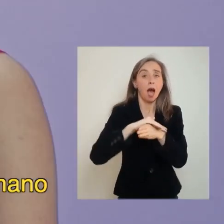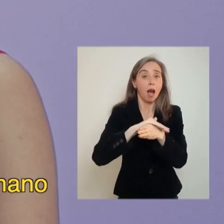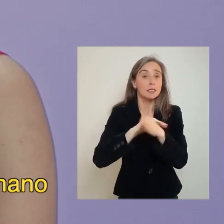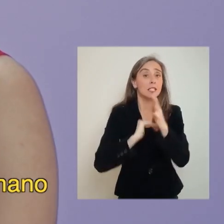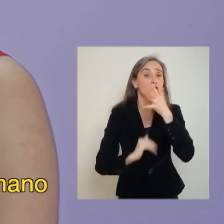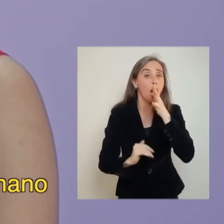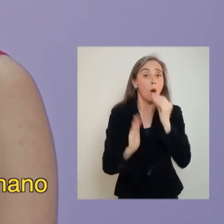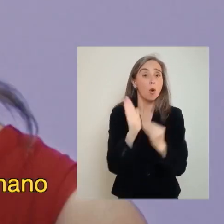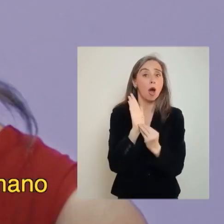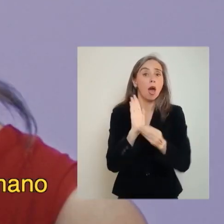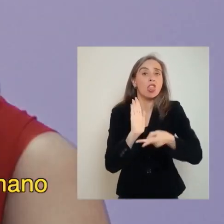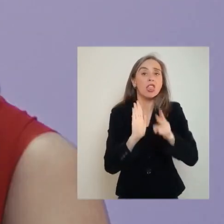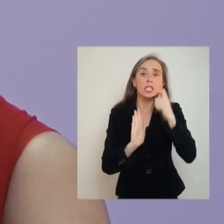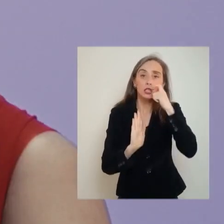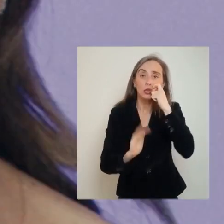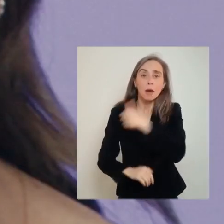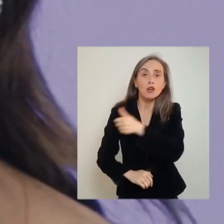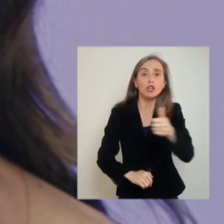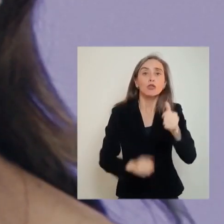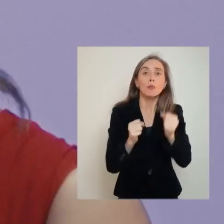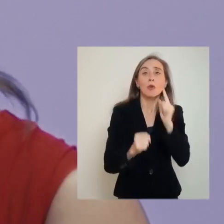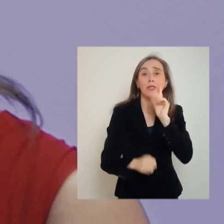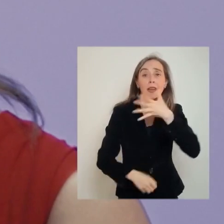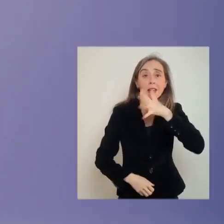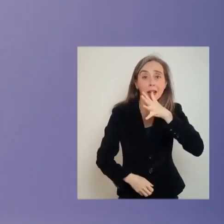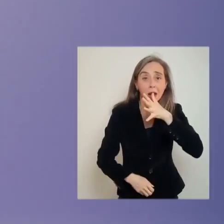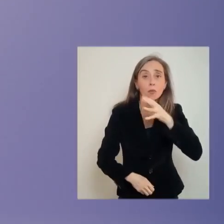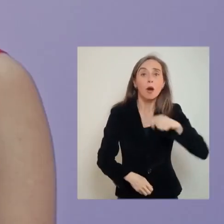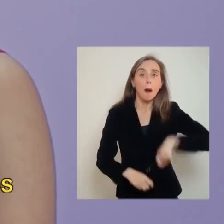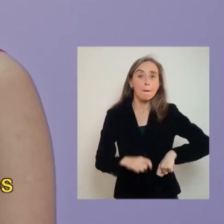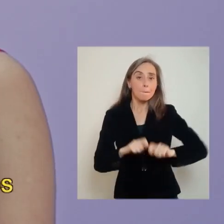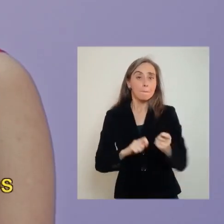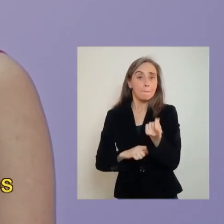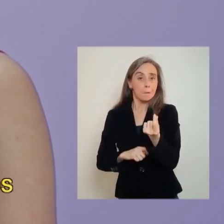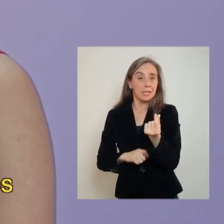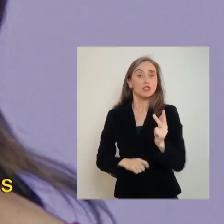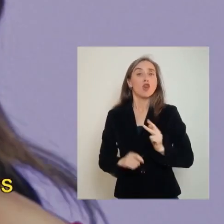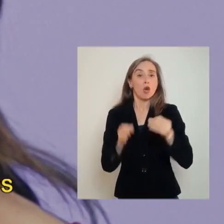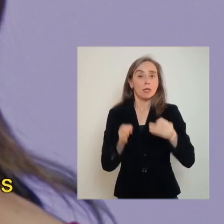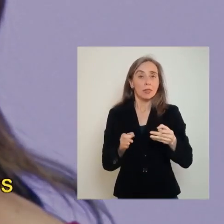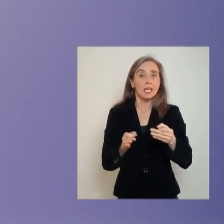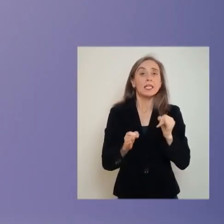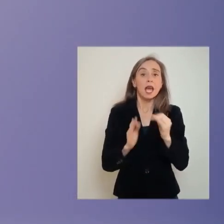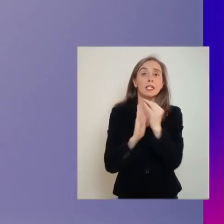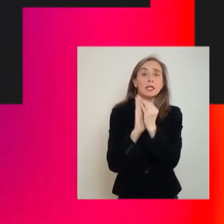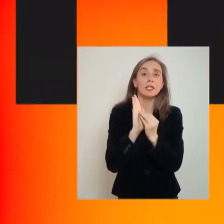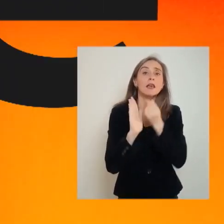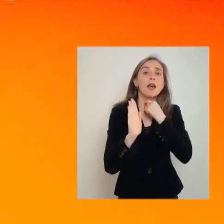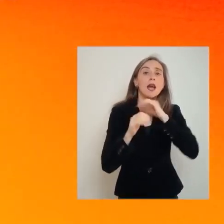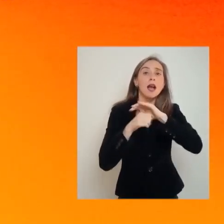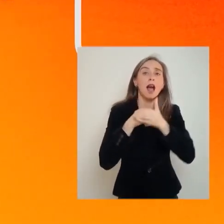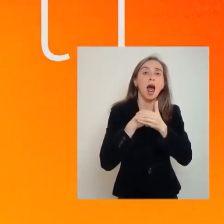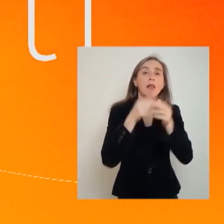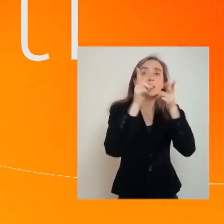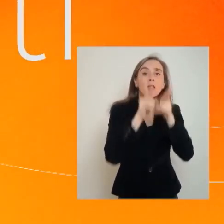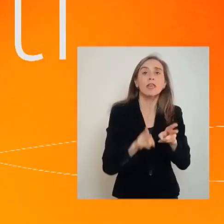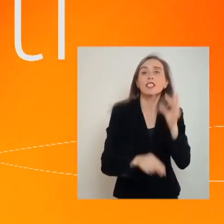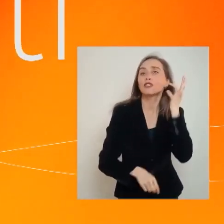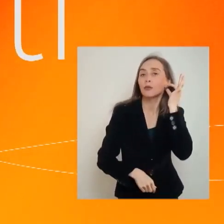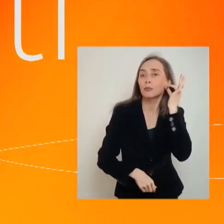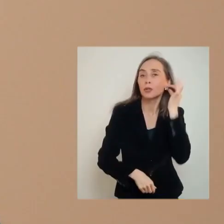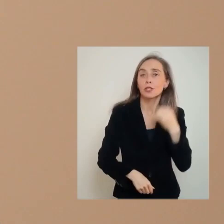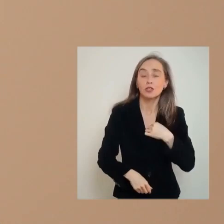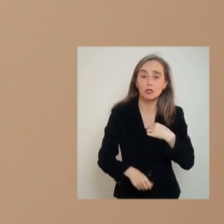Acceso al agua como un derecho humano accesible a todos, pensiones dignas y, por supuesto, garantía de derechos a las mujeres.